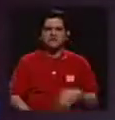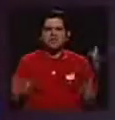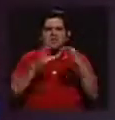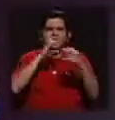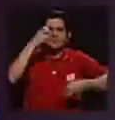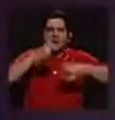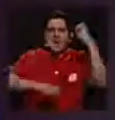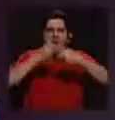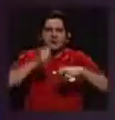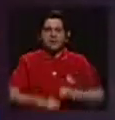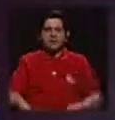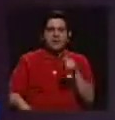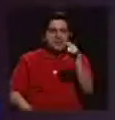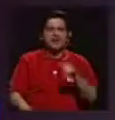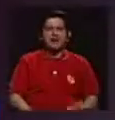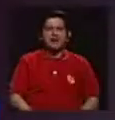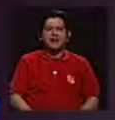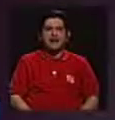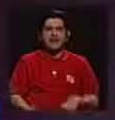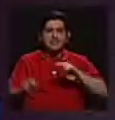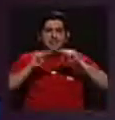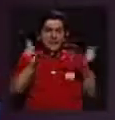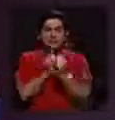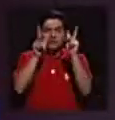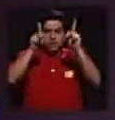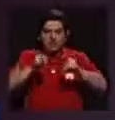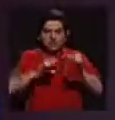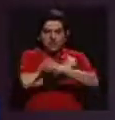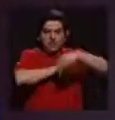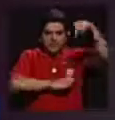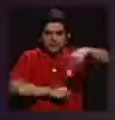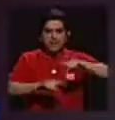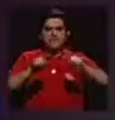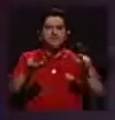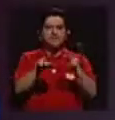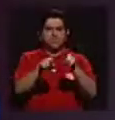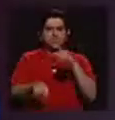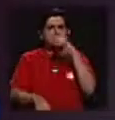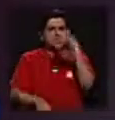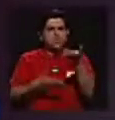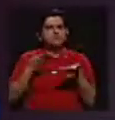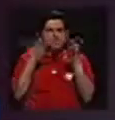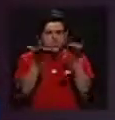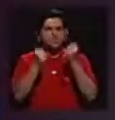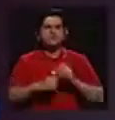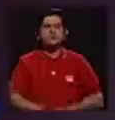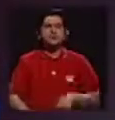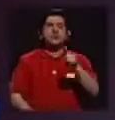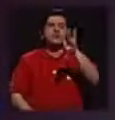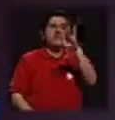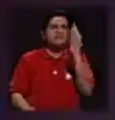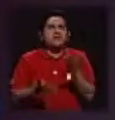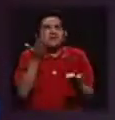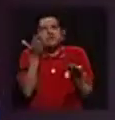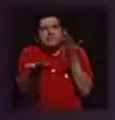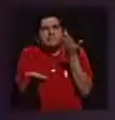la problemática de trata en el país, pero además tenemos la expectativa de poder generar recomendaciones que puedan de alguna